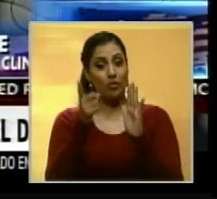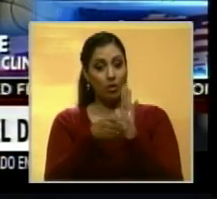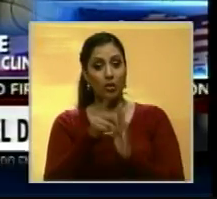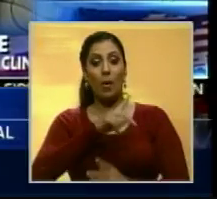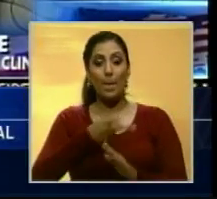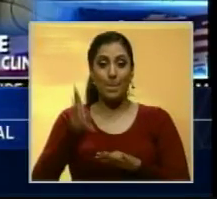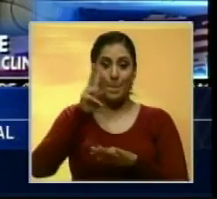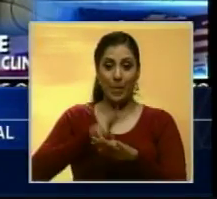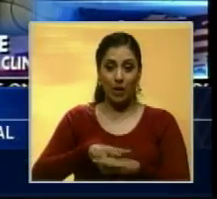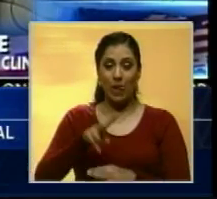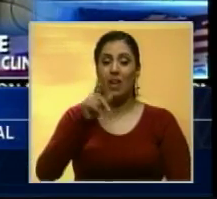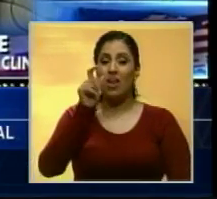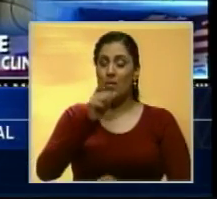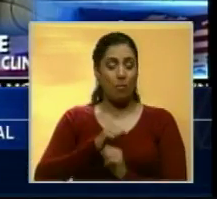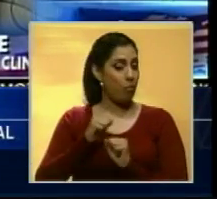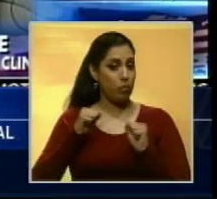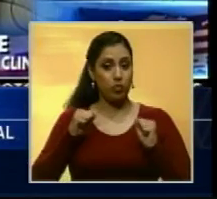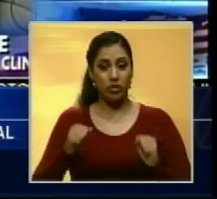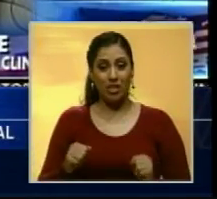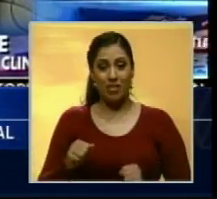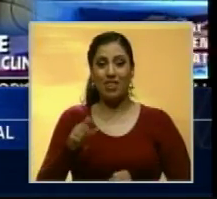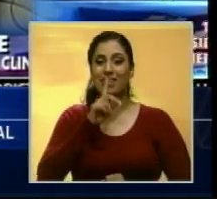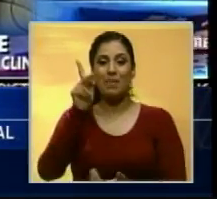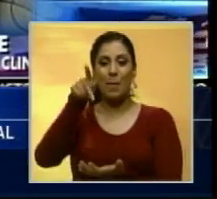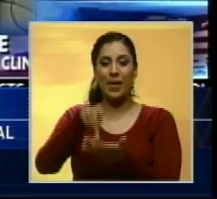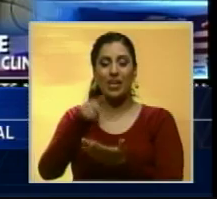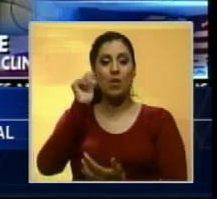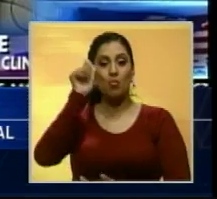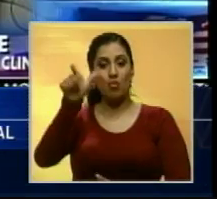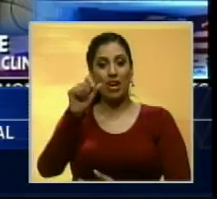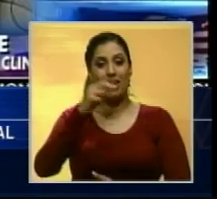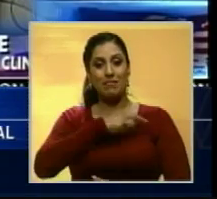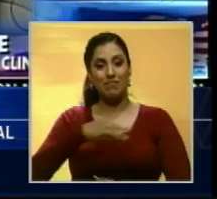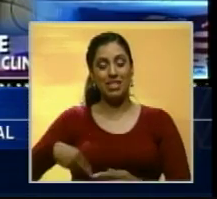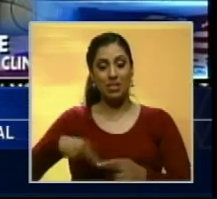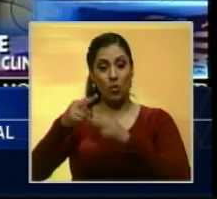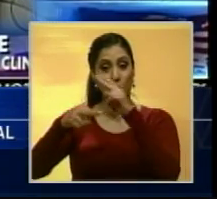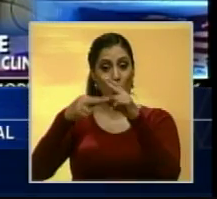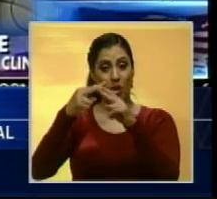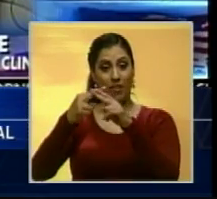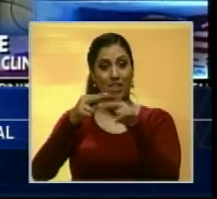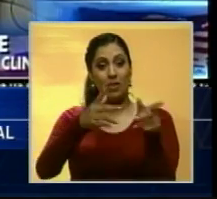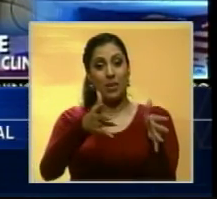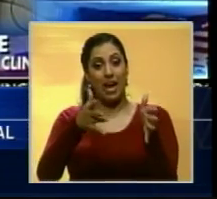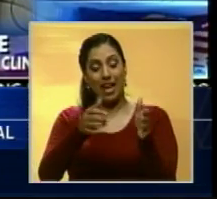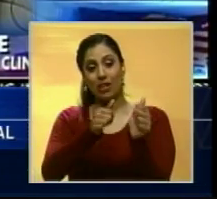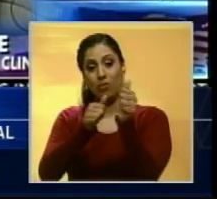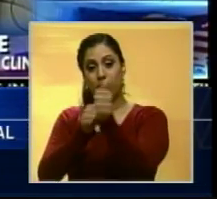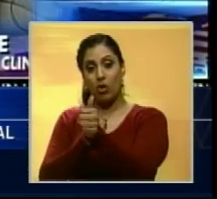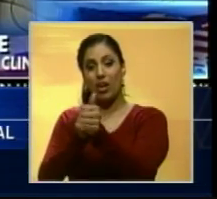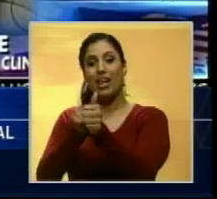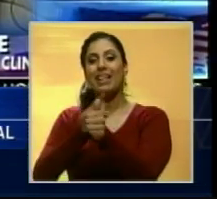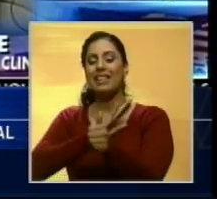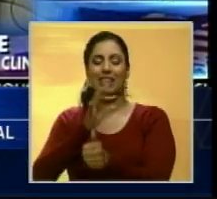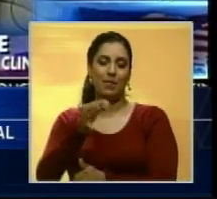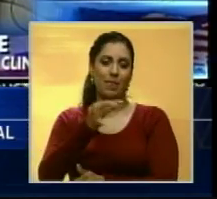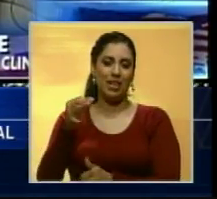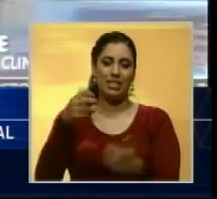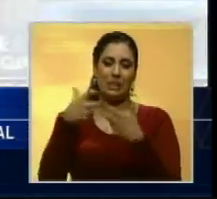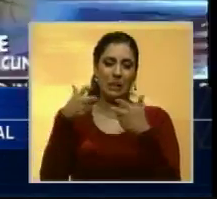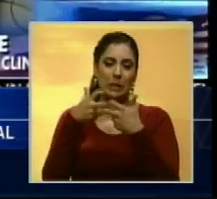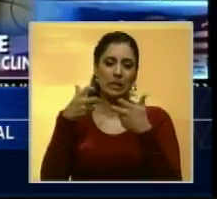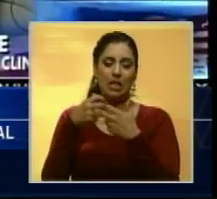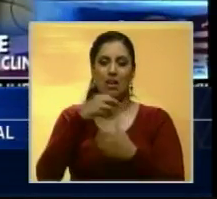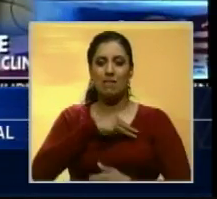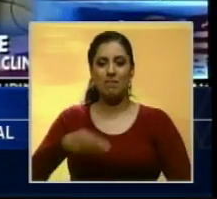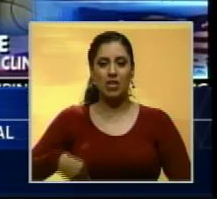Absolutamente lo peor. Era imposible. Era una participante de Miss Universo y finalmente una ganadora con quien tuvimos tremendas dificultades